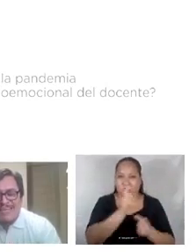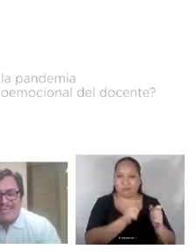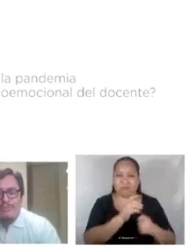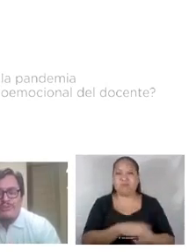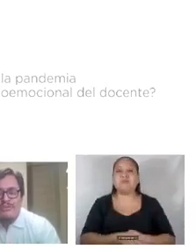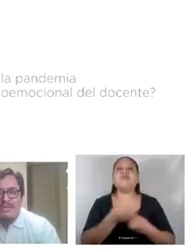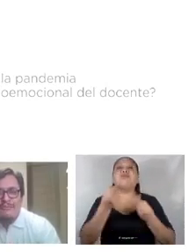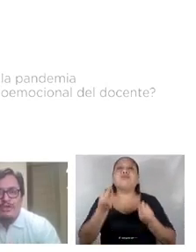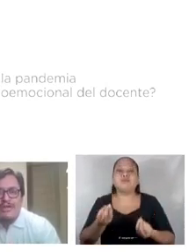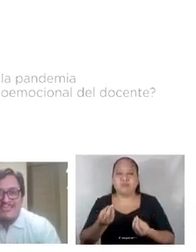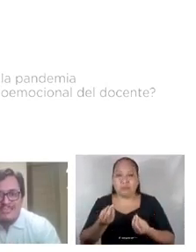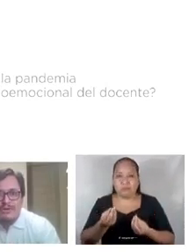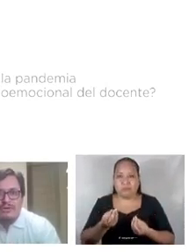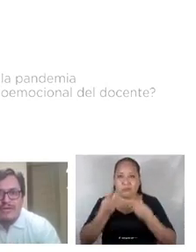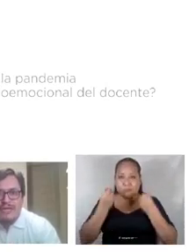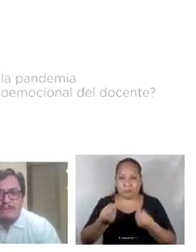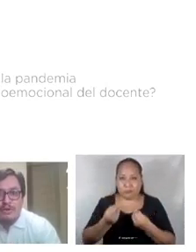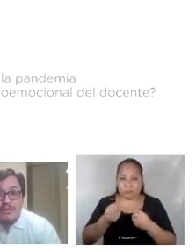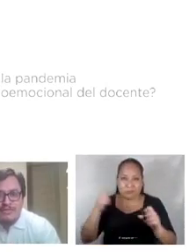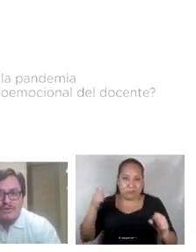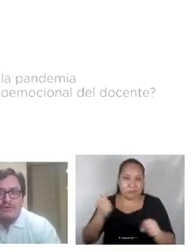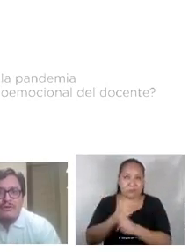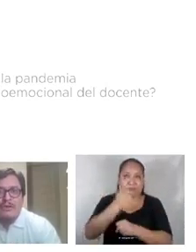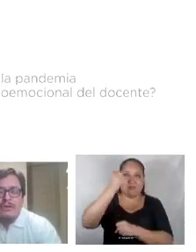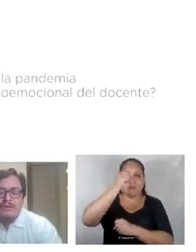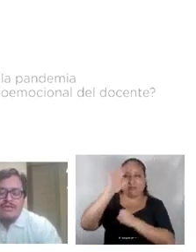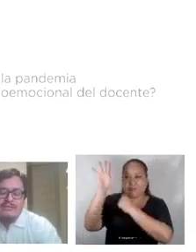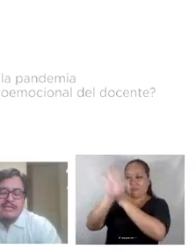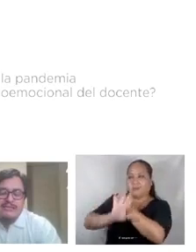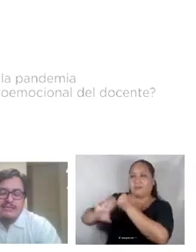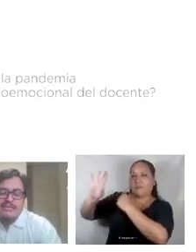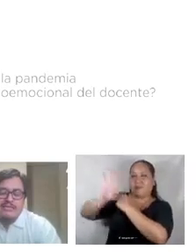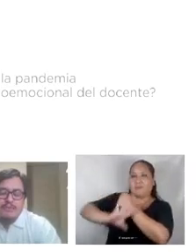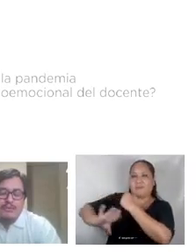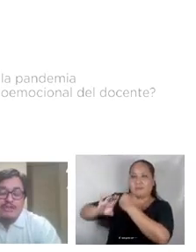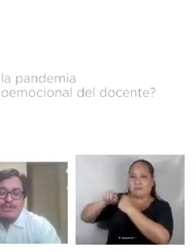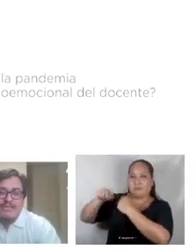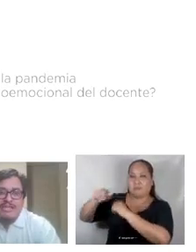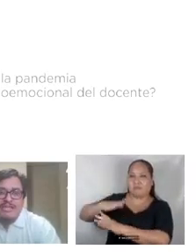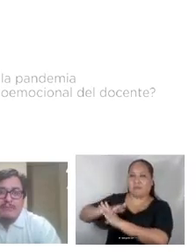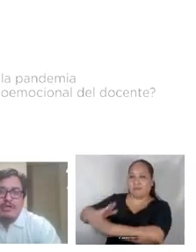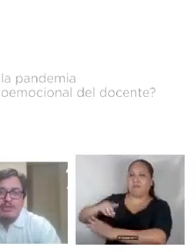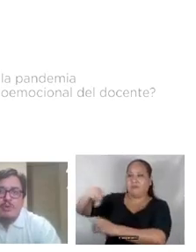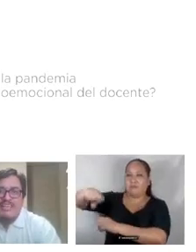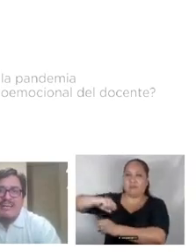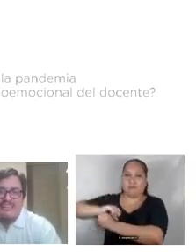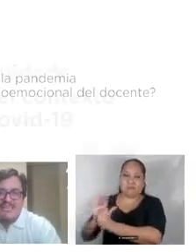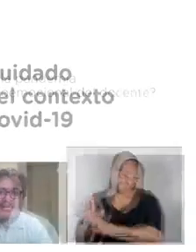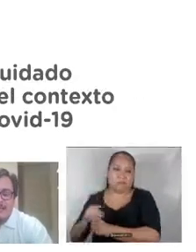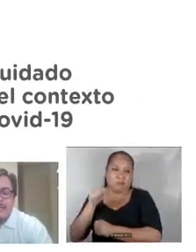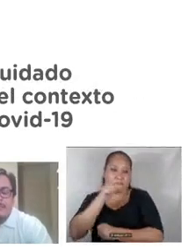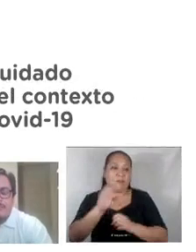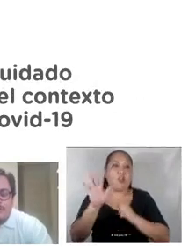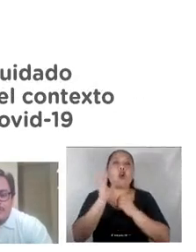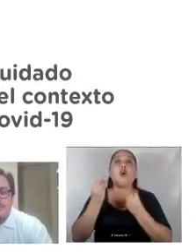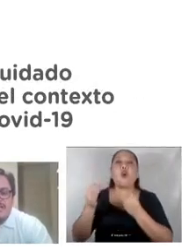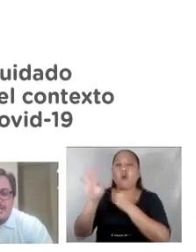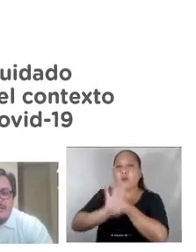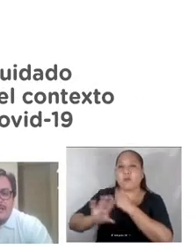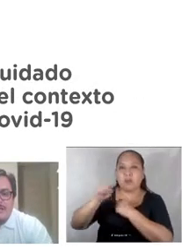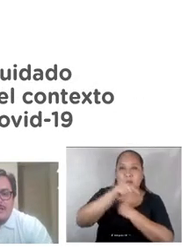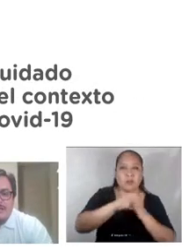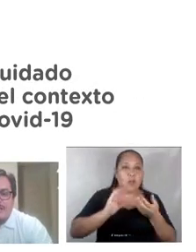qué manera podemos tener mayor éxito en la protección de estas poblaciones que tienen mayor vulnerabilidad. Por